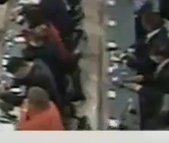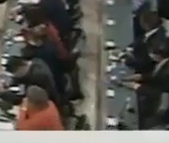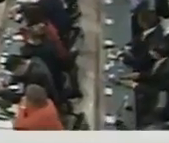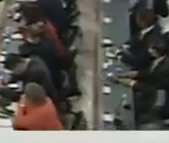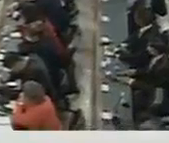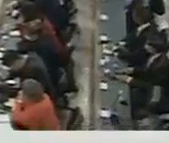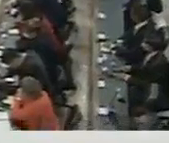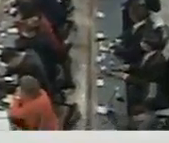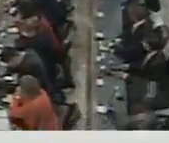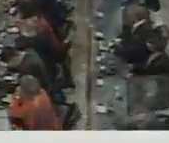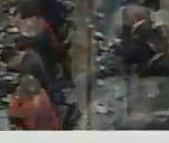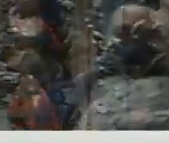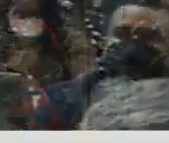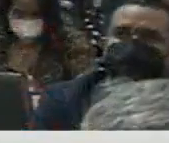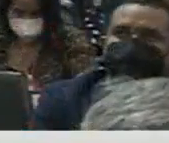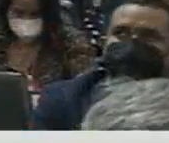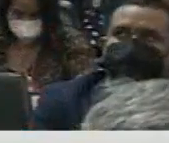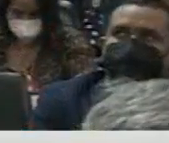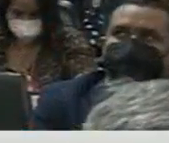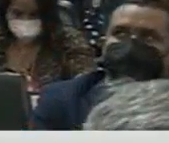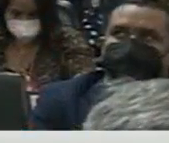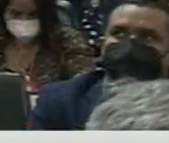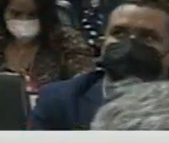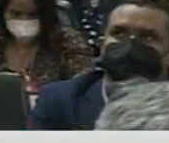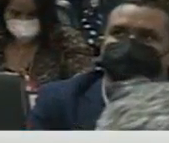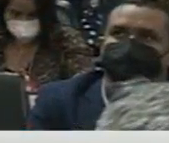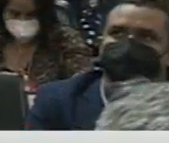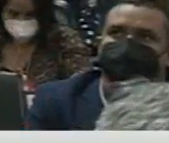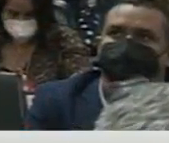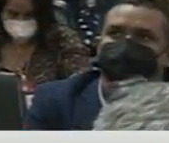en tiempos de desencuentro,